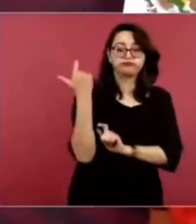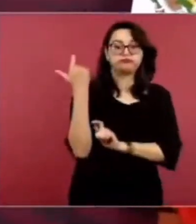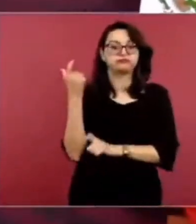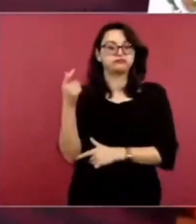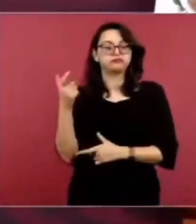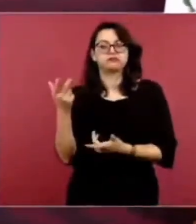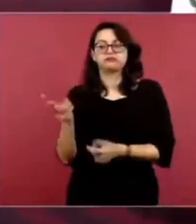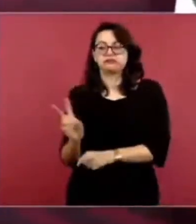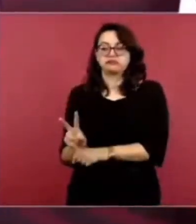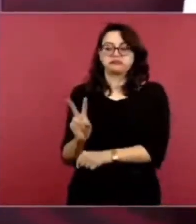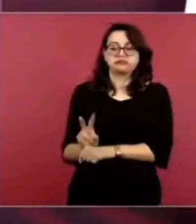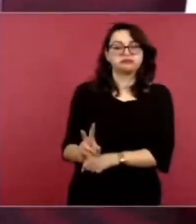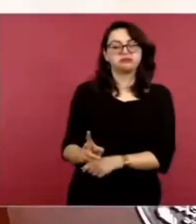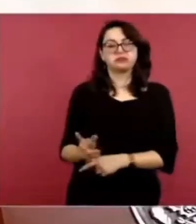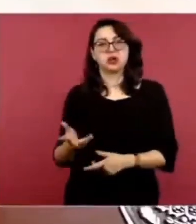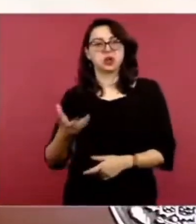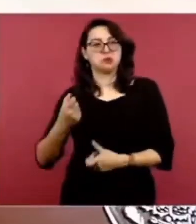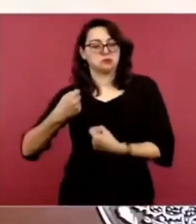estas guardias